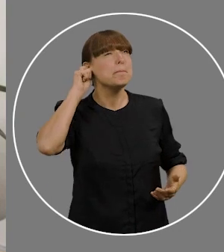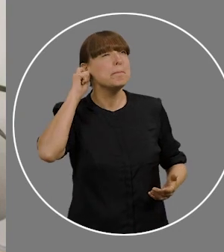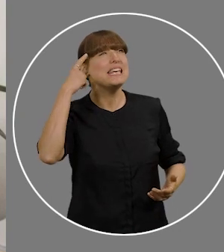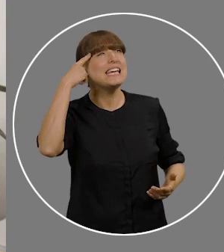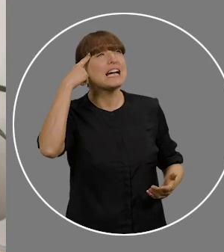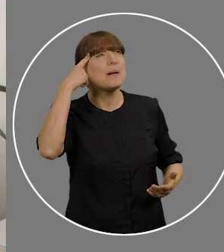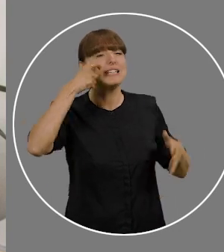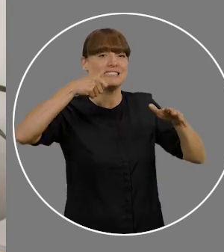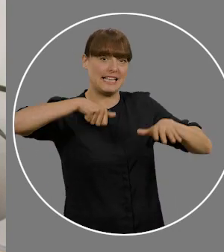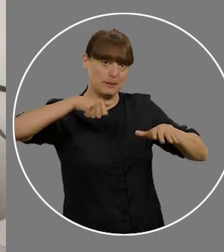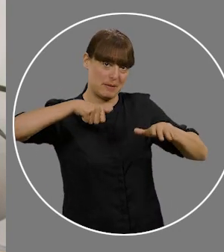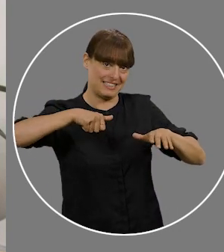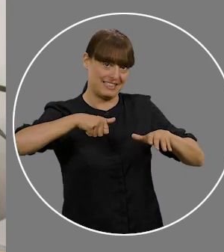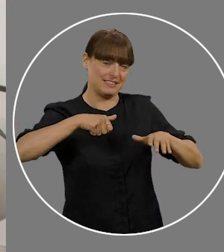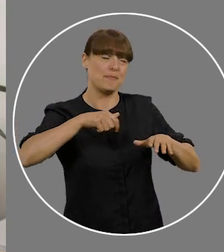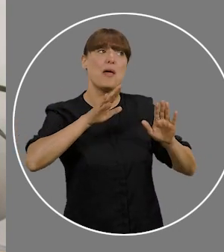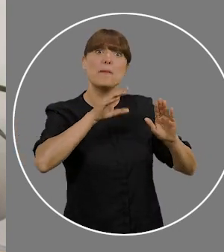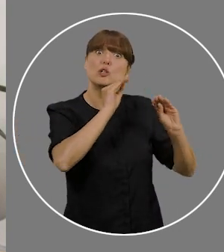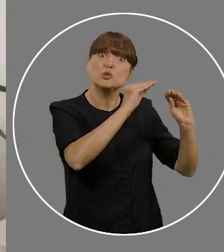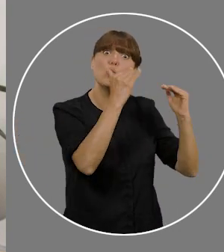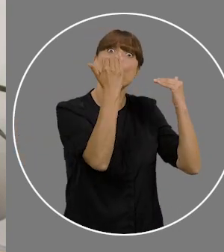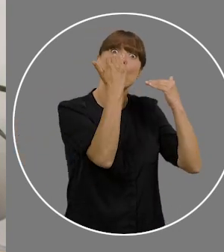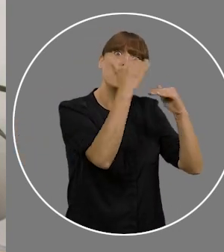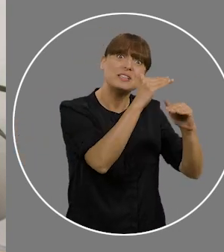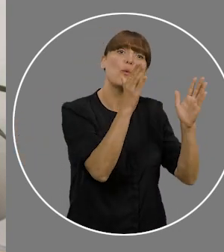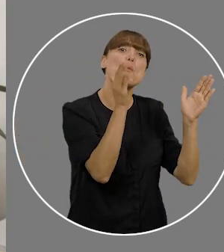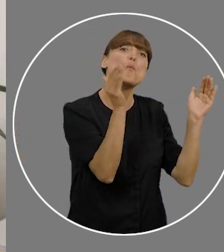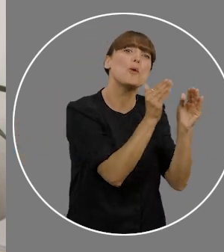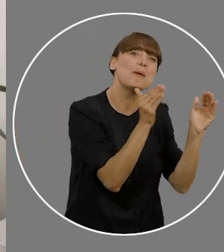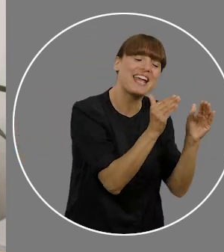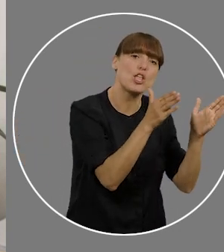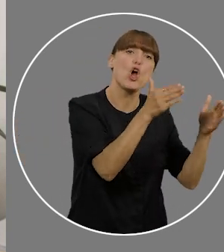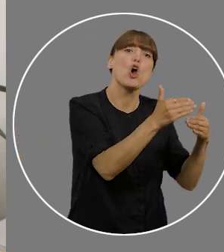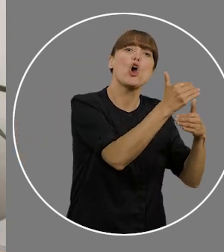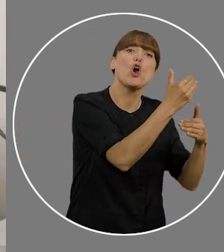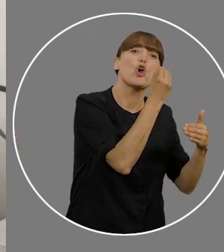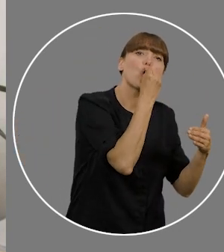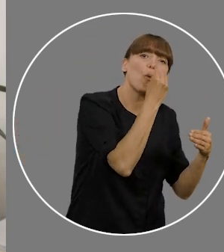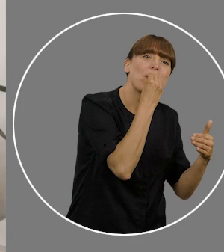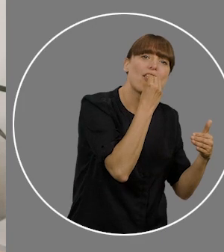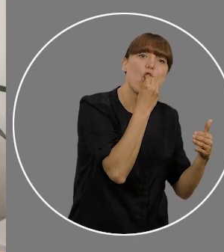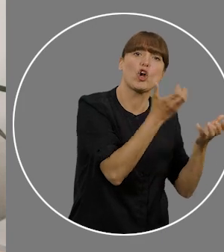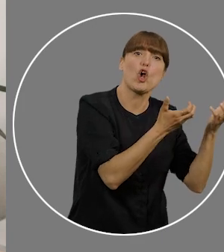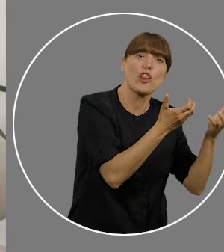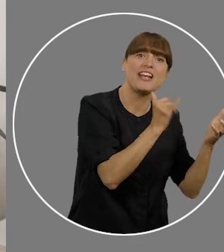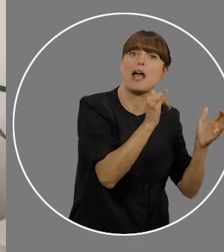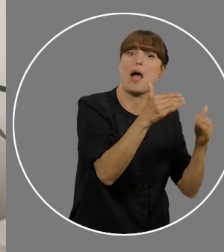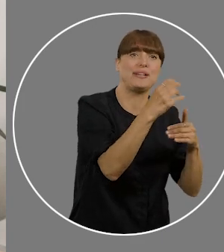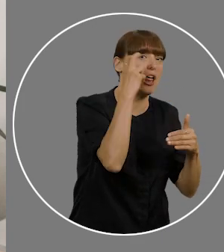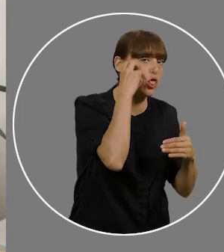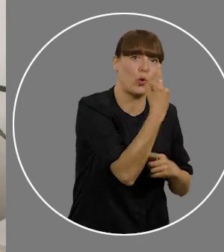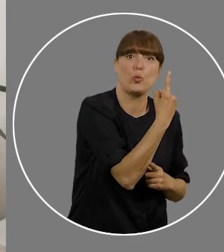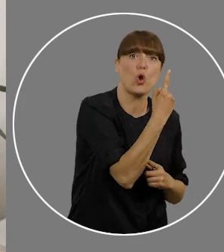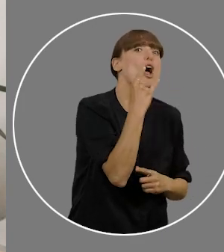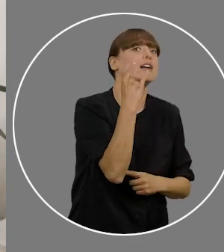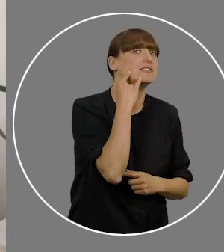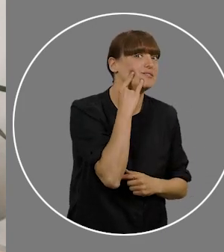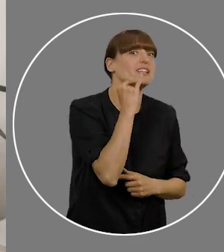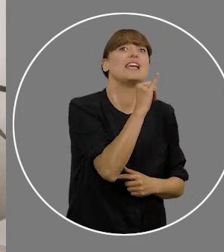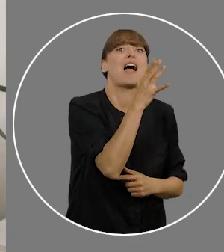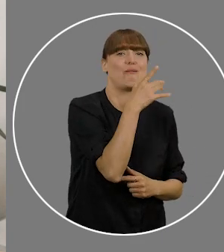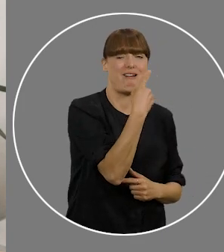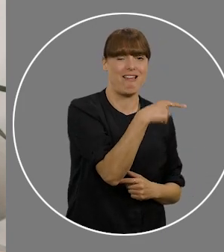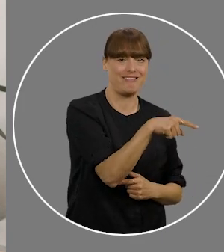6 meses ya, era una casa muy pequeña, también tenía comedor y cocina y solo una habitación, pero teníamos un cuarto de baño y agua